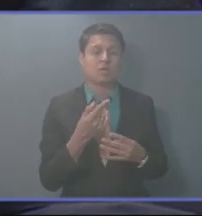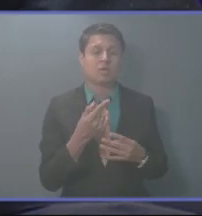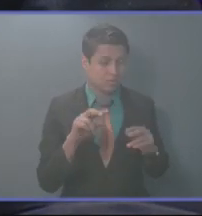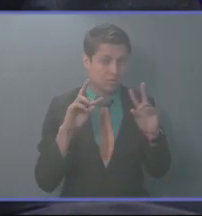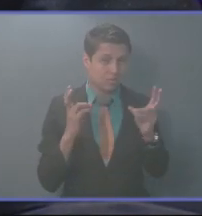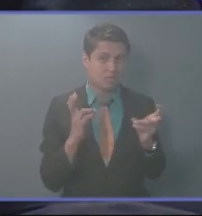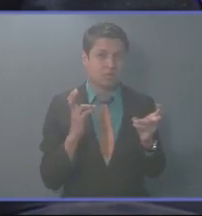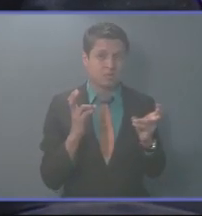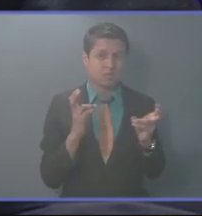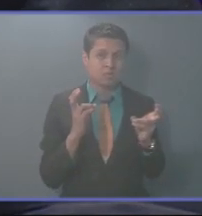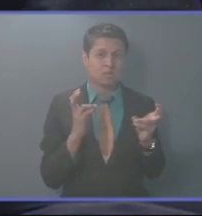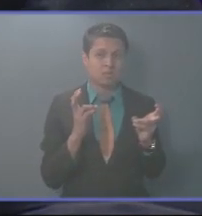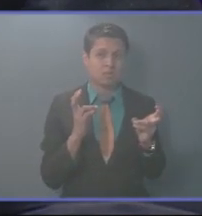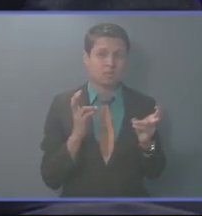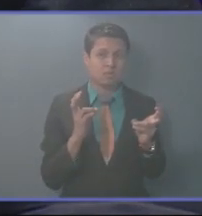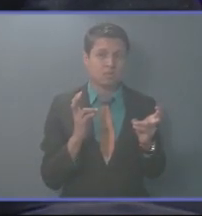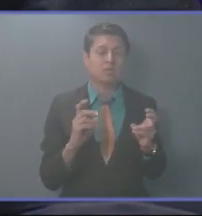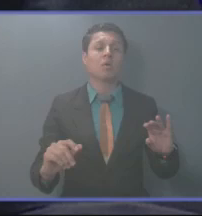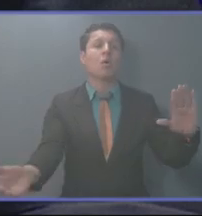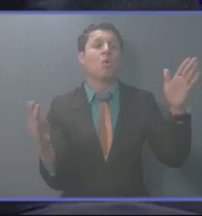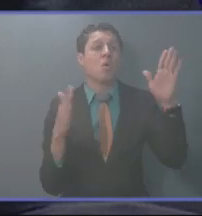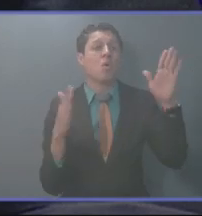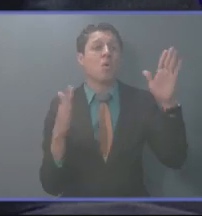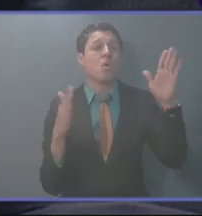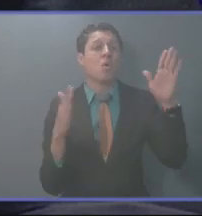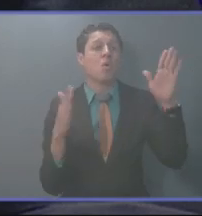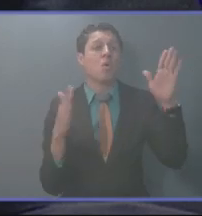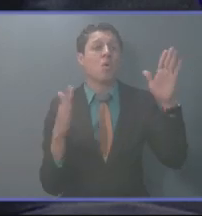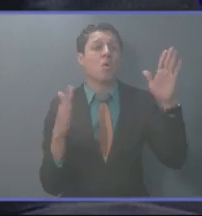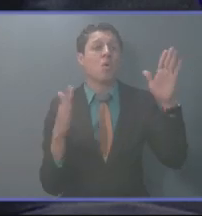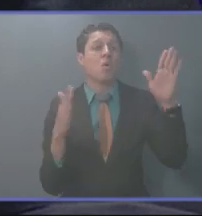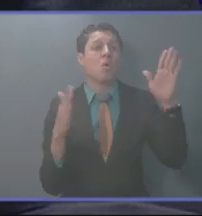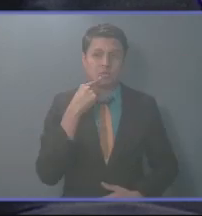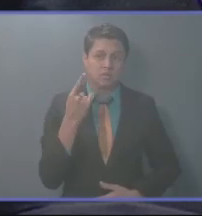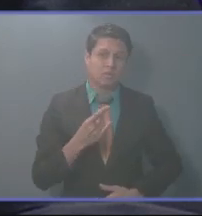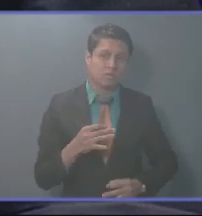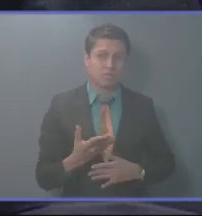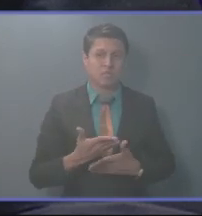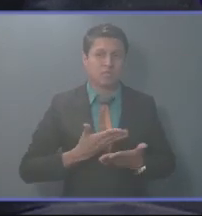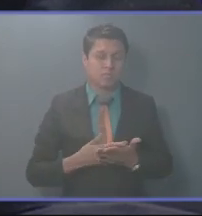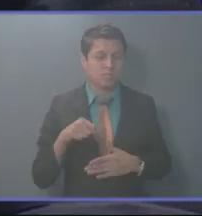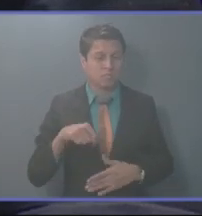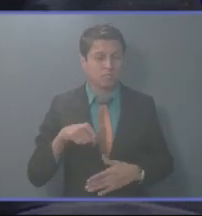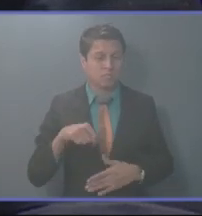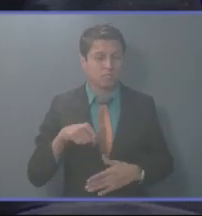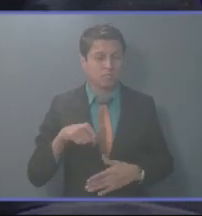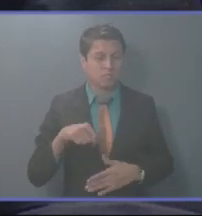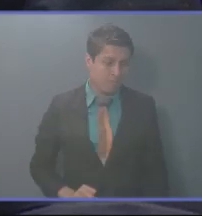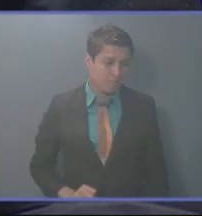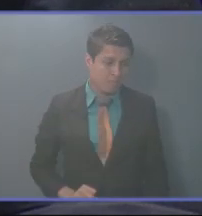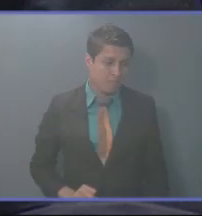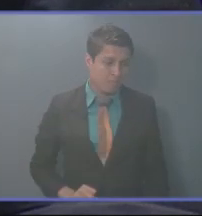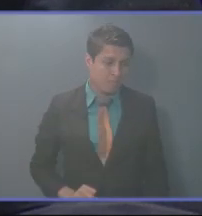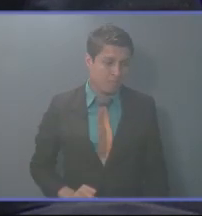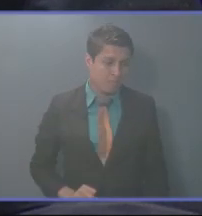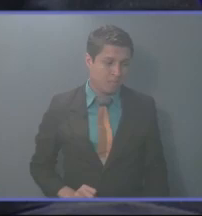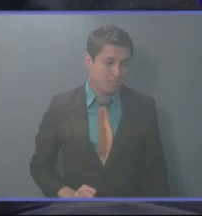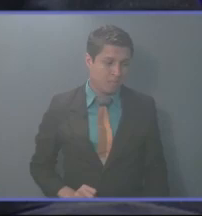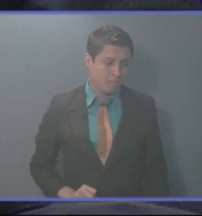sin menoscabo de los compromisos internacionales que obligan al Estado salvadoreño a castigar tales